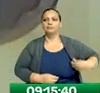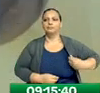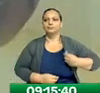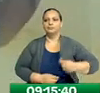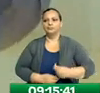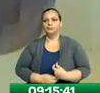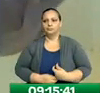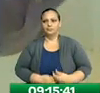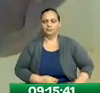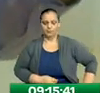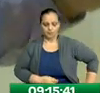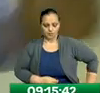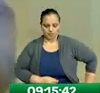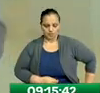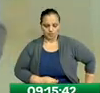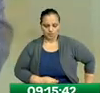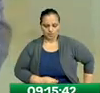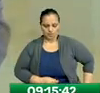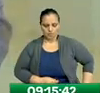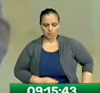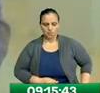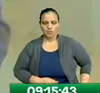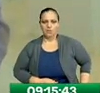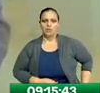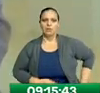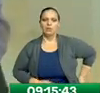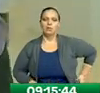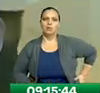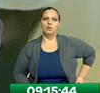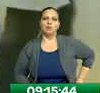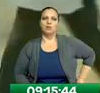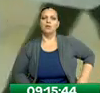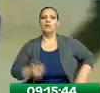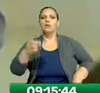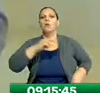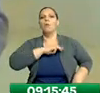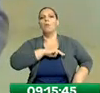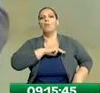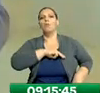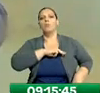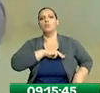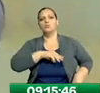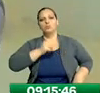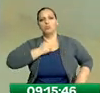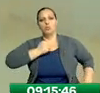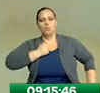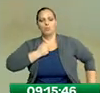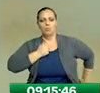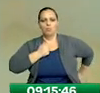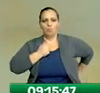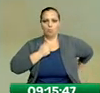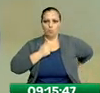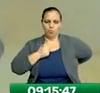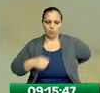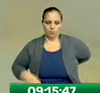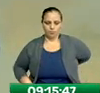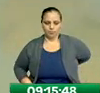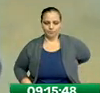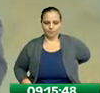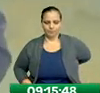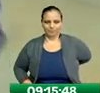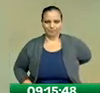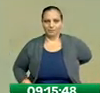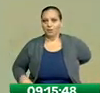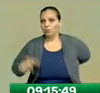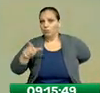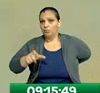este hospital denominado Bicentenario para atender a centenares de personas enfermas del COVID.